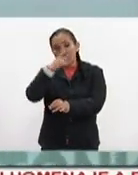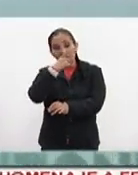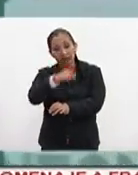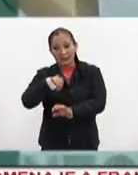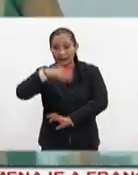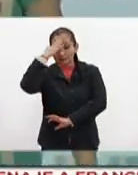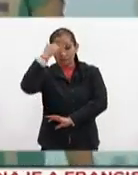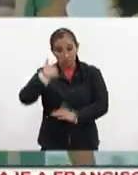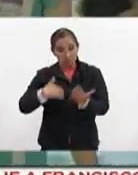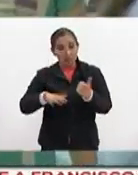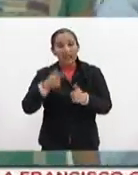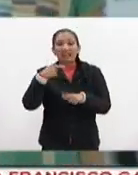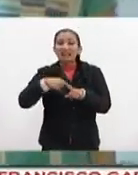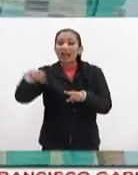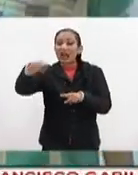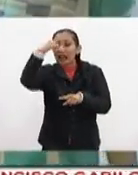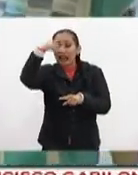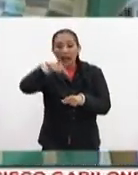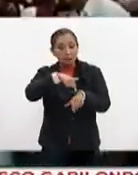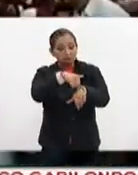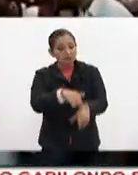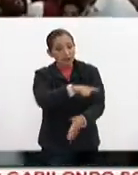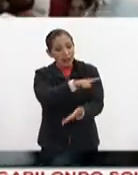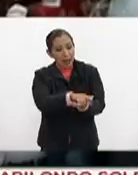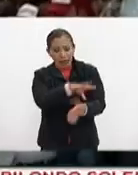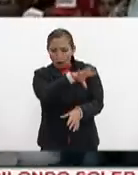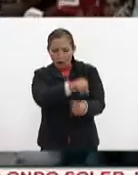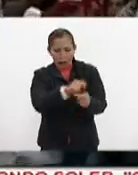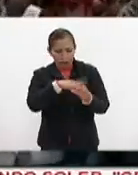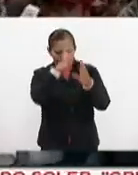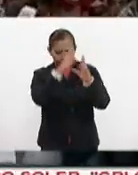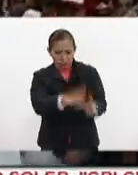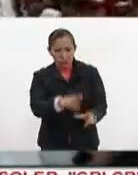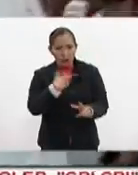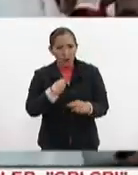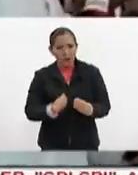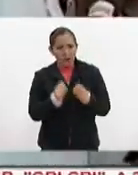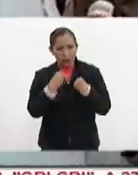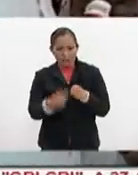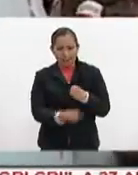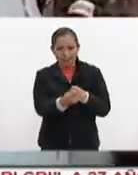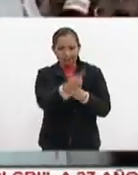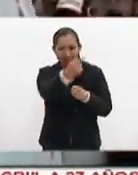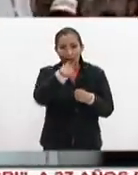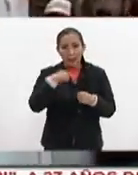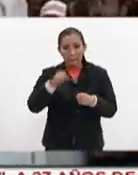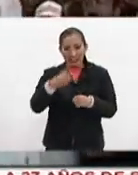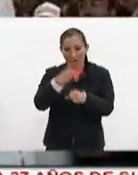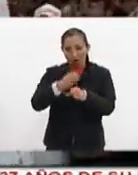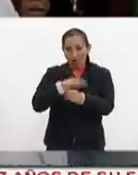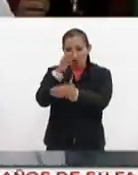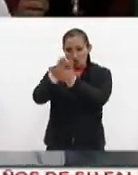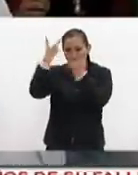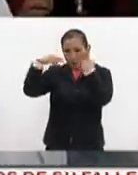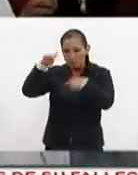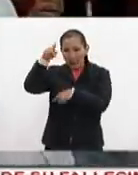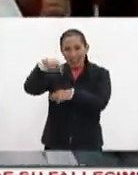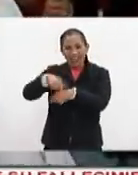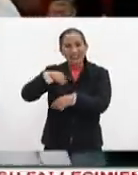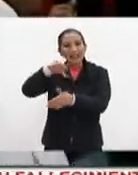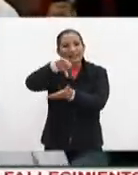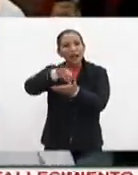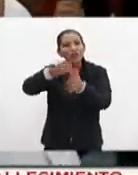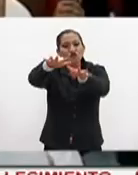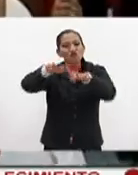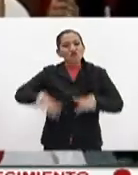que encabeza la causa de quienes creen en la ley y la integridad como norma de vida. En su segundo mitin de precampaña que se realizó en el